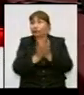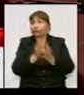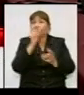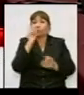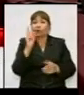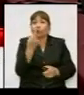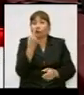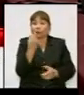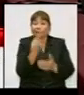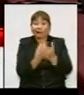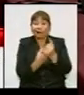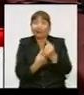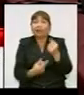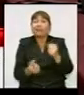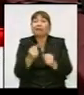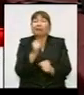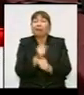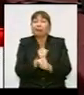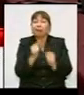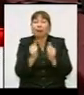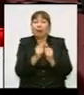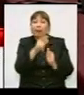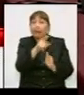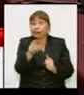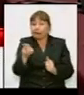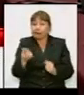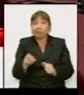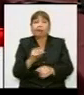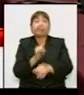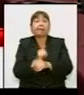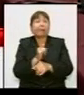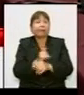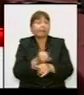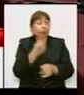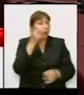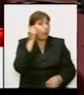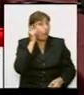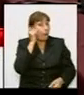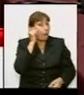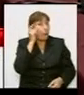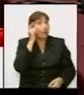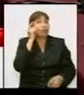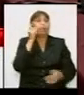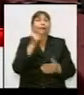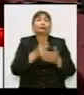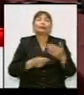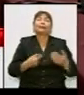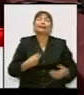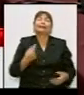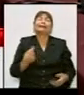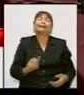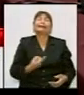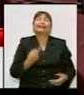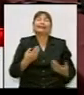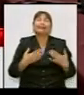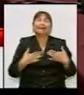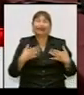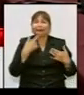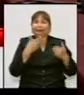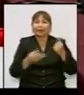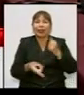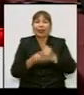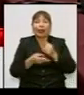confianza con estas entidades, donde entiendan que nosotros vamos a estar solamente cuando sus sistemas de seguridad